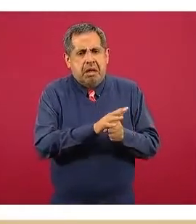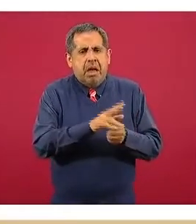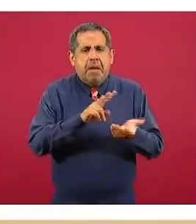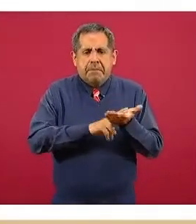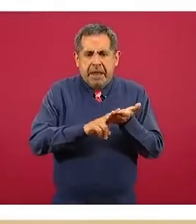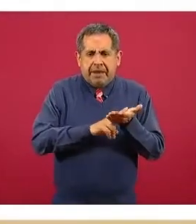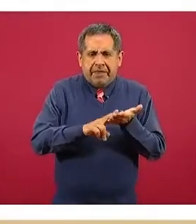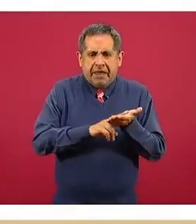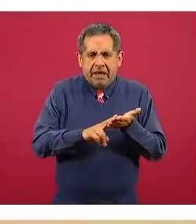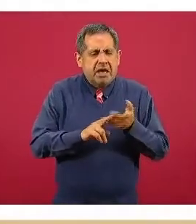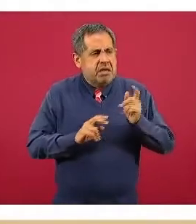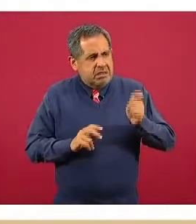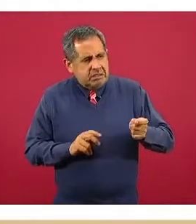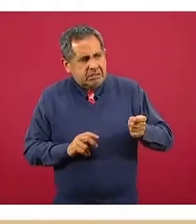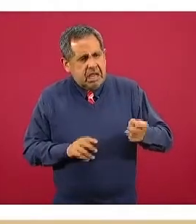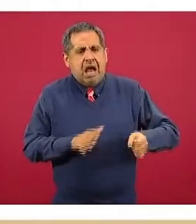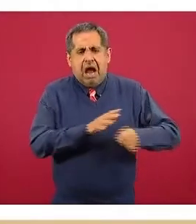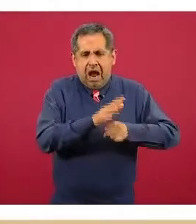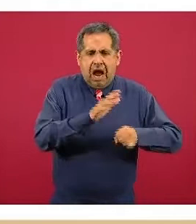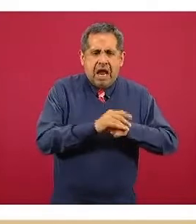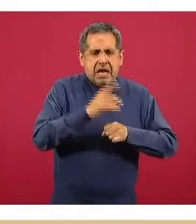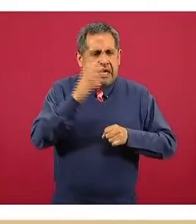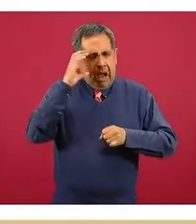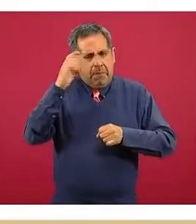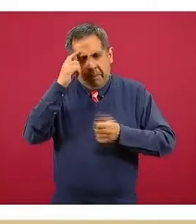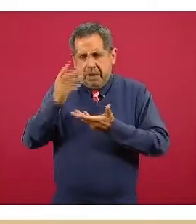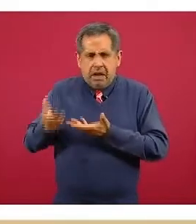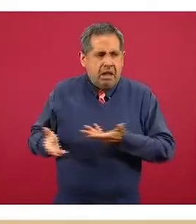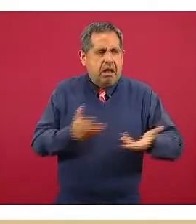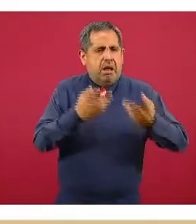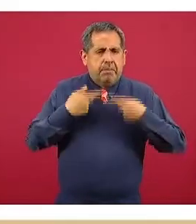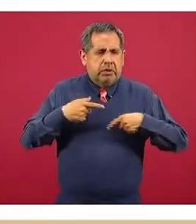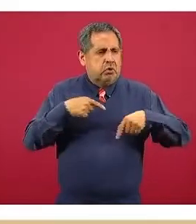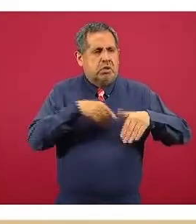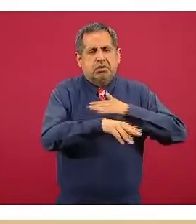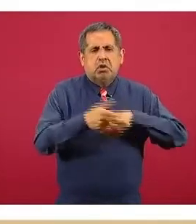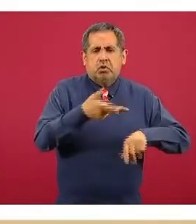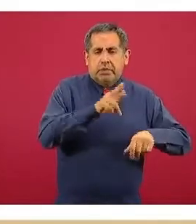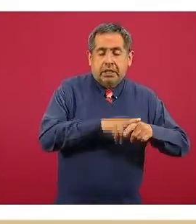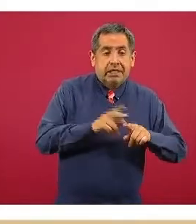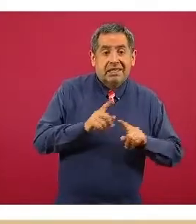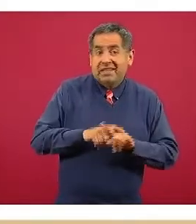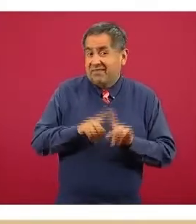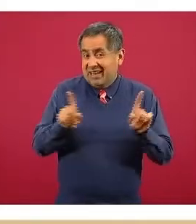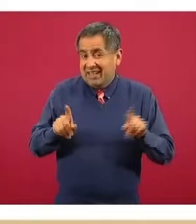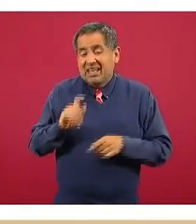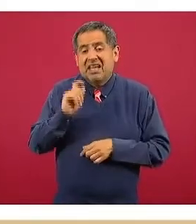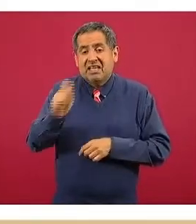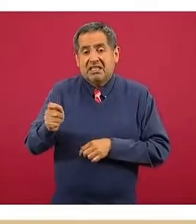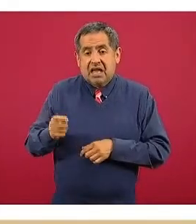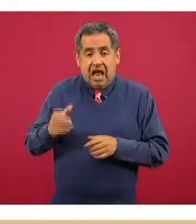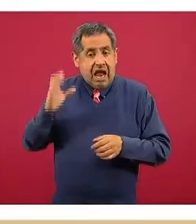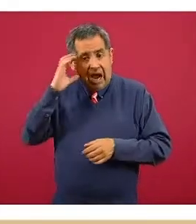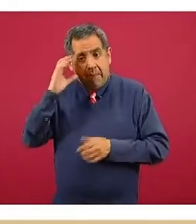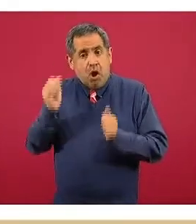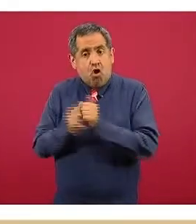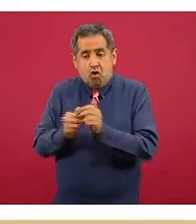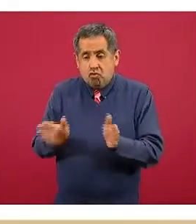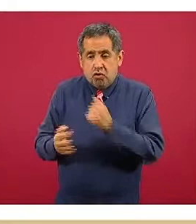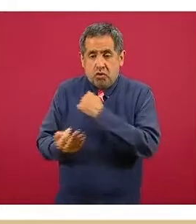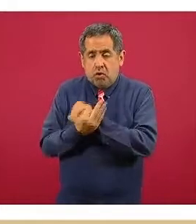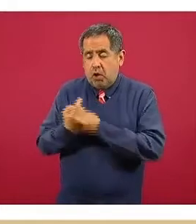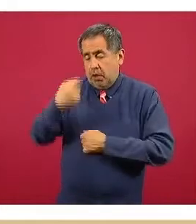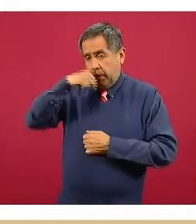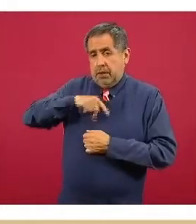decir, por debajo del 30% de ocupación para camas generales. No así las camas con ventilador, en